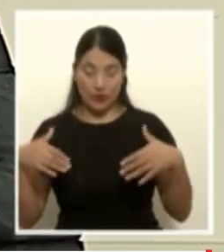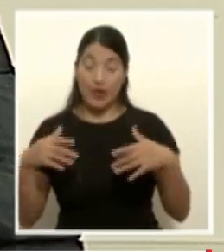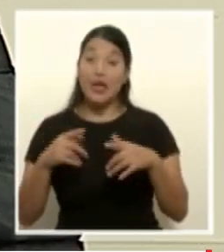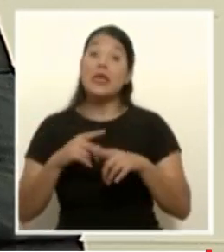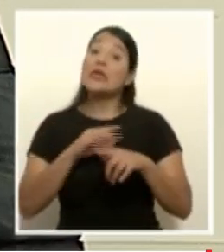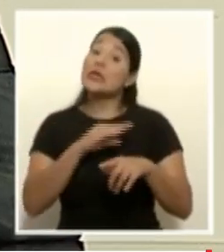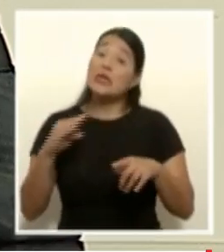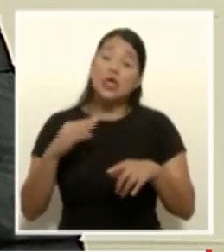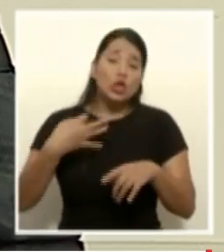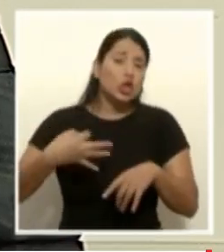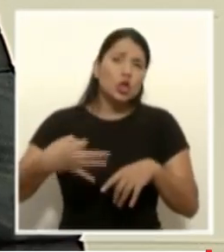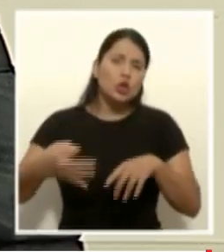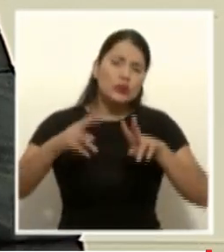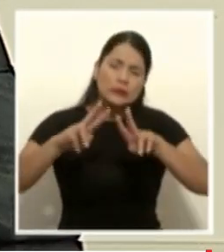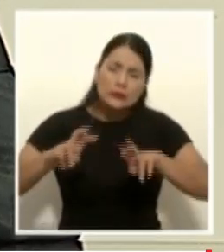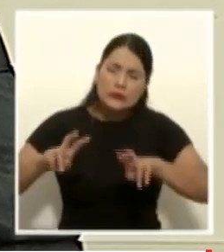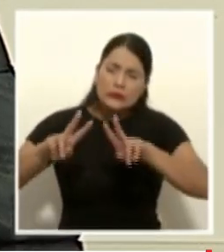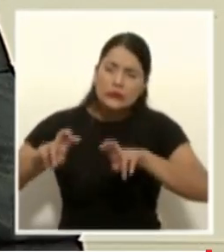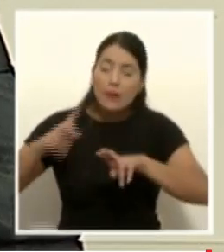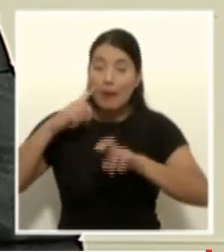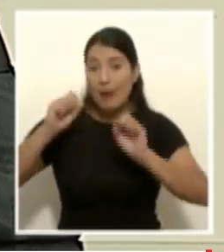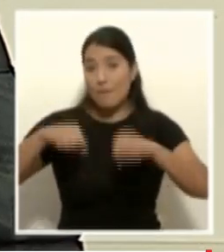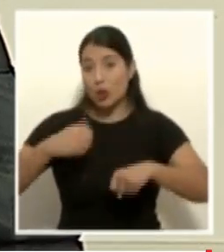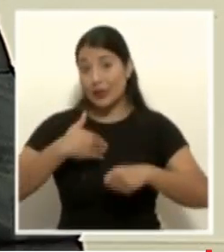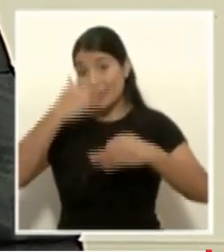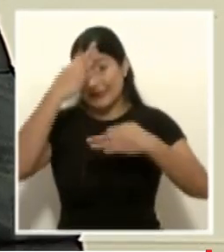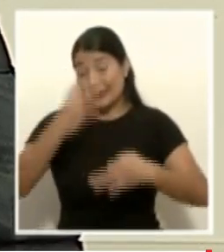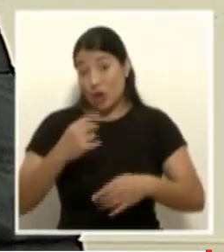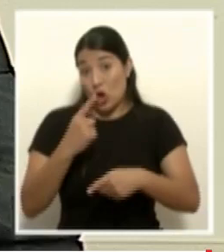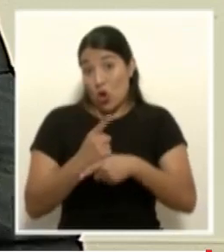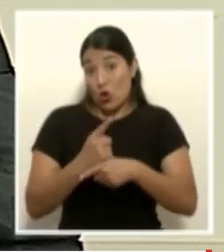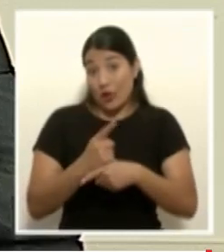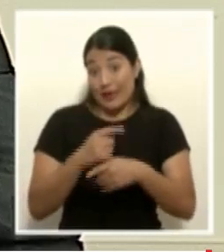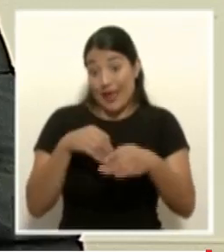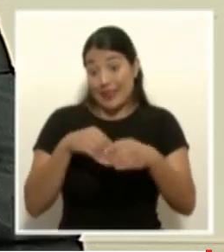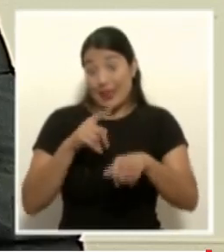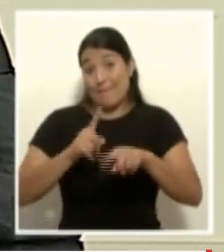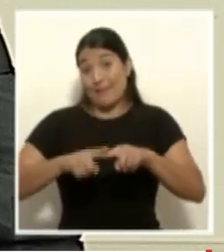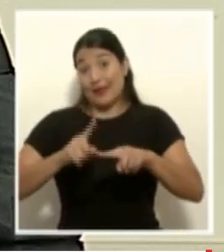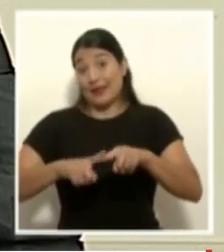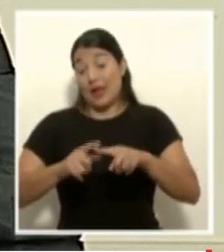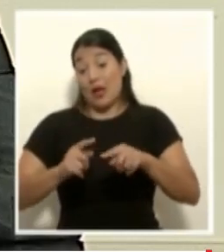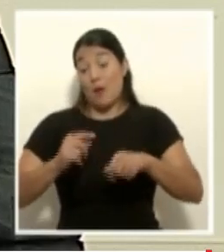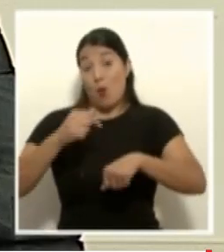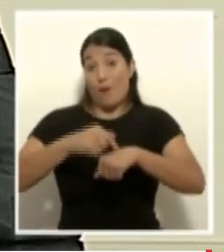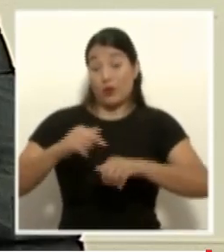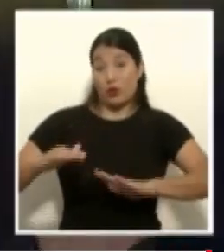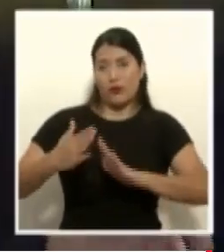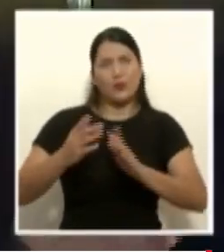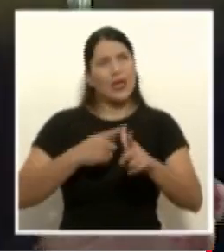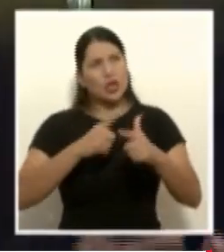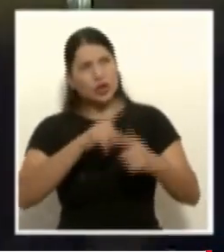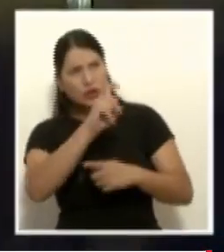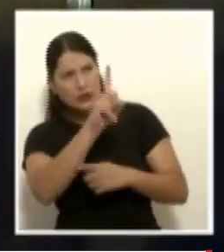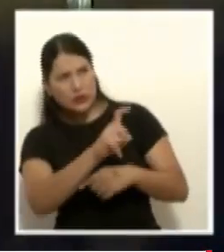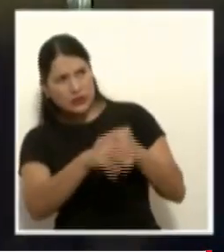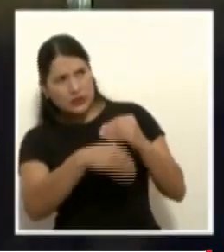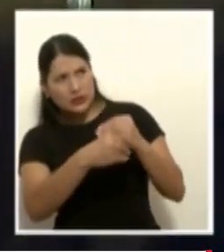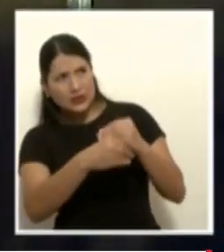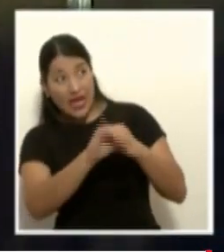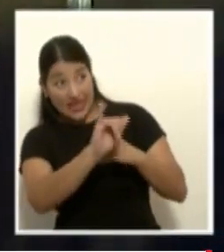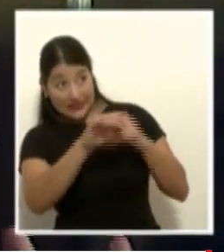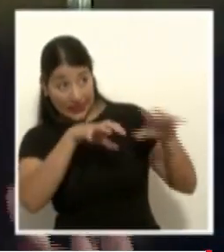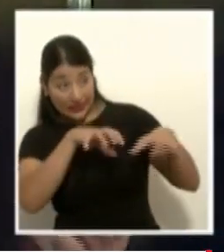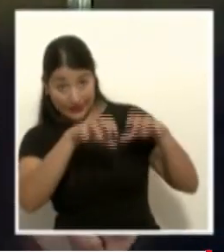¿verdad?, progresivo para tomar las medidas que correspondan en el momento epidemiológico en que estemos. Mi pregunta entonces de una vez, entonces actividades como esas sí se